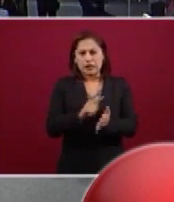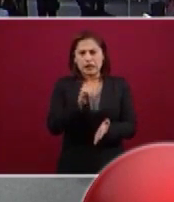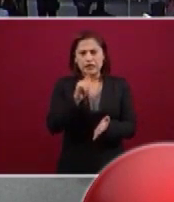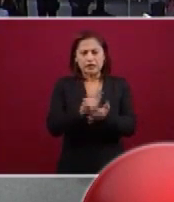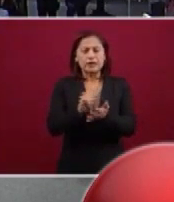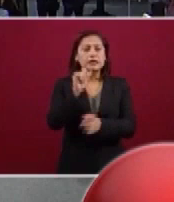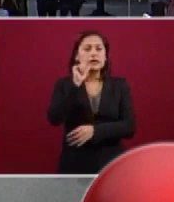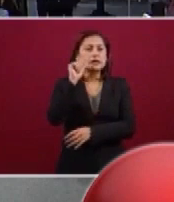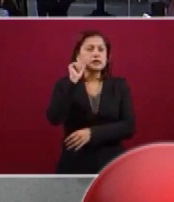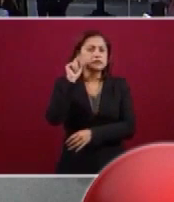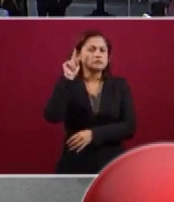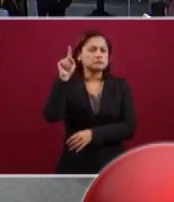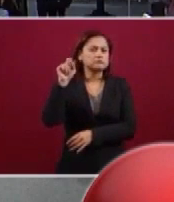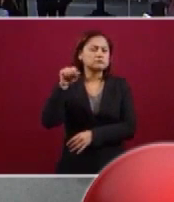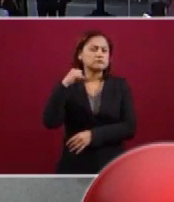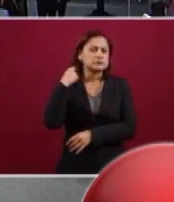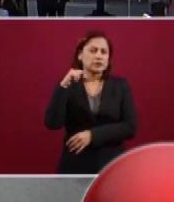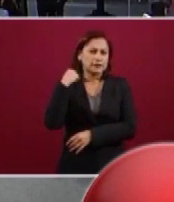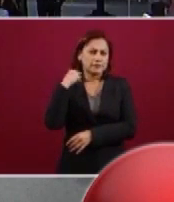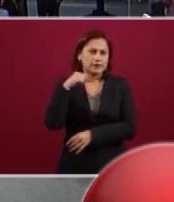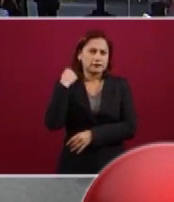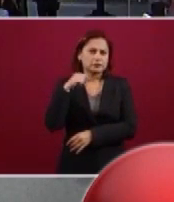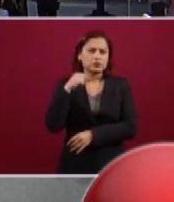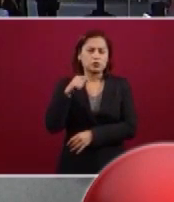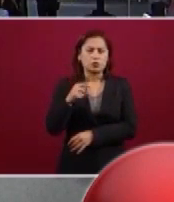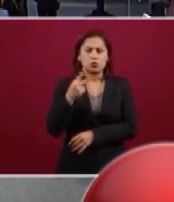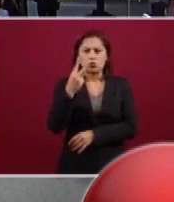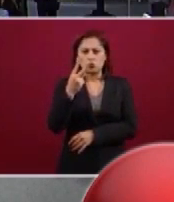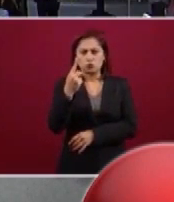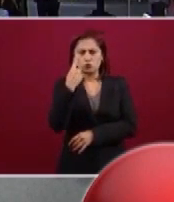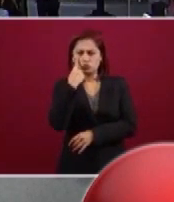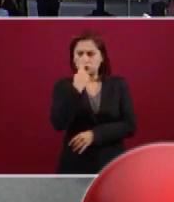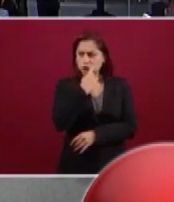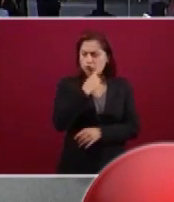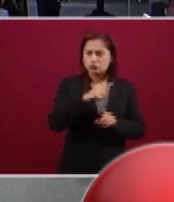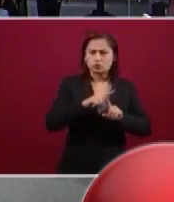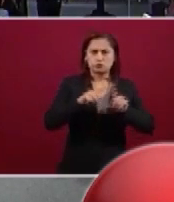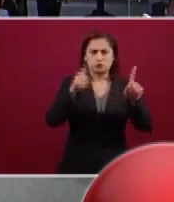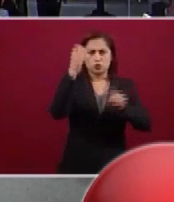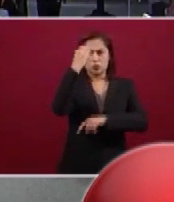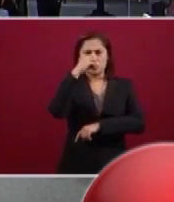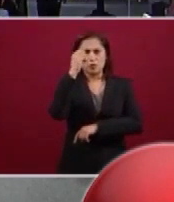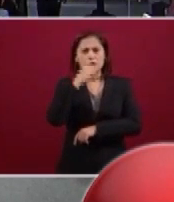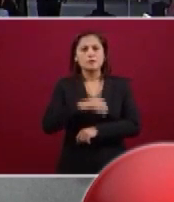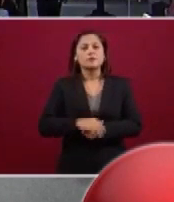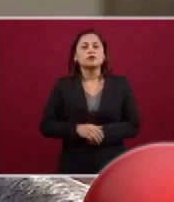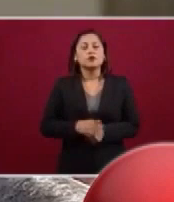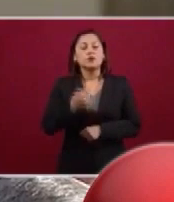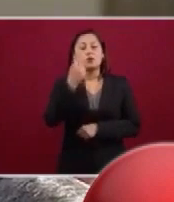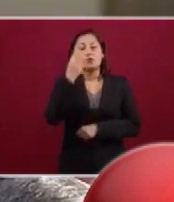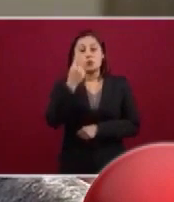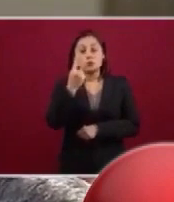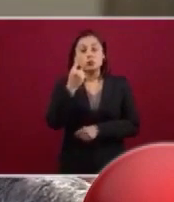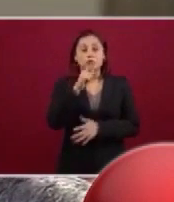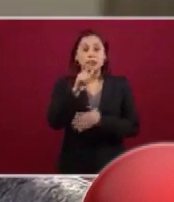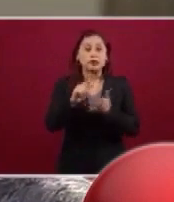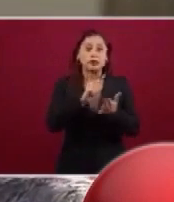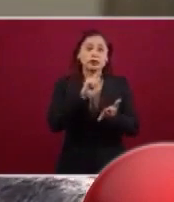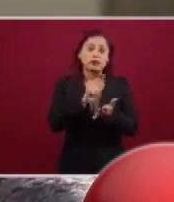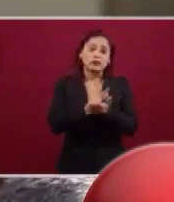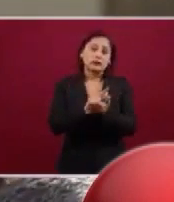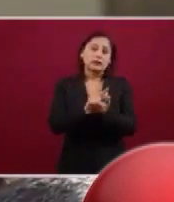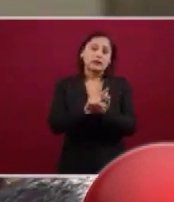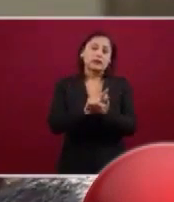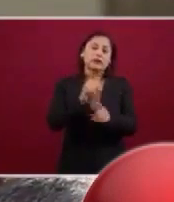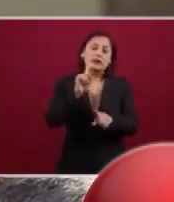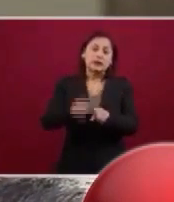Tabasco. Hay dos versiones, dos visiones sobre esta ley. Una que termina con los chantajes que ha habido durante muchos